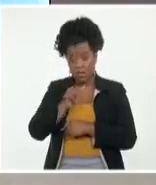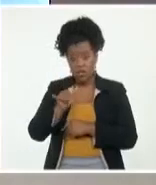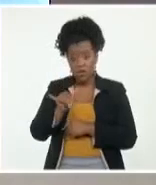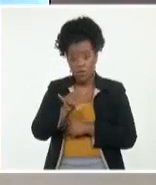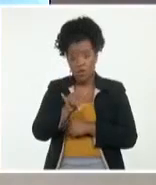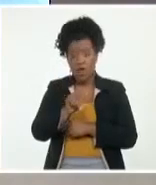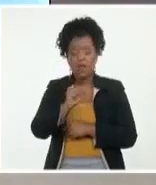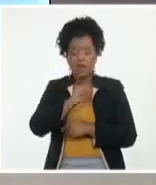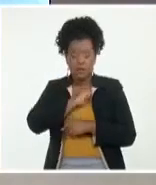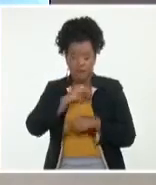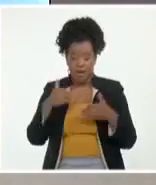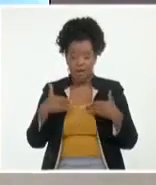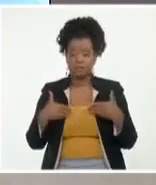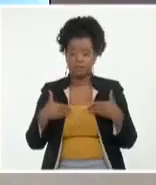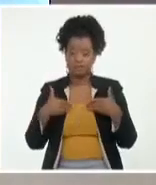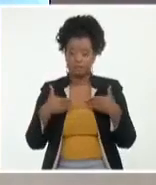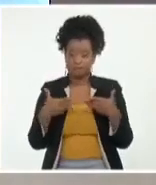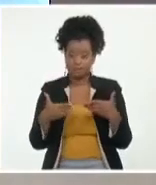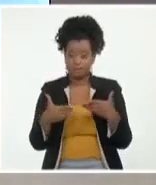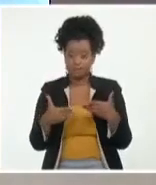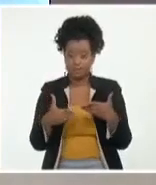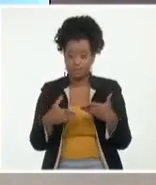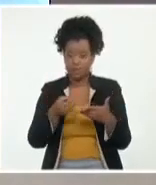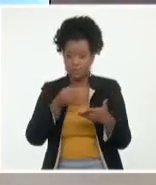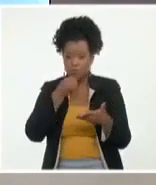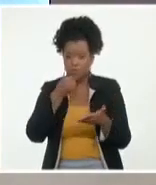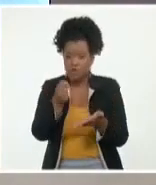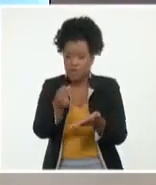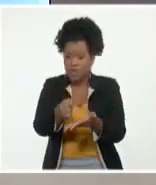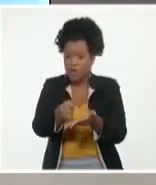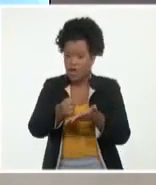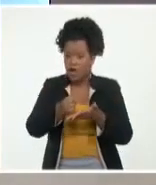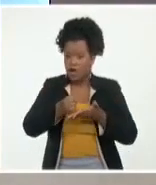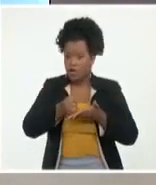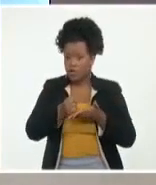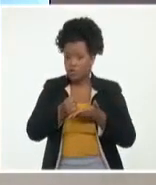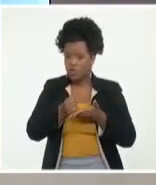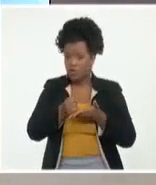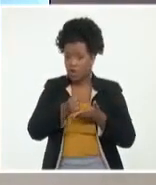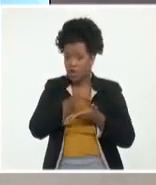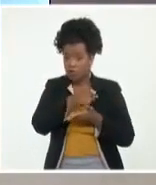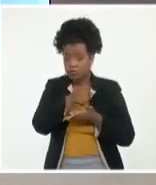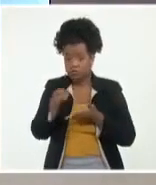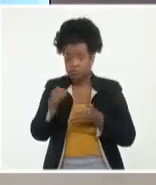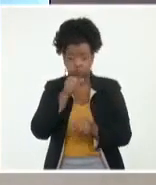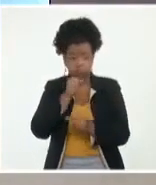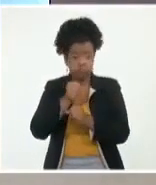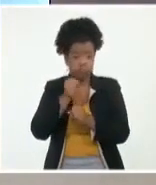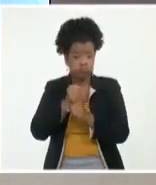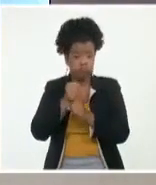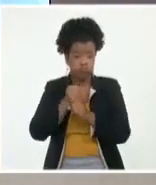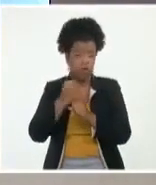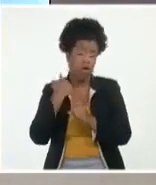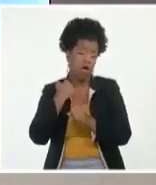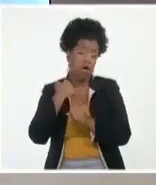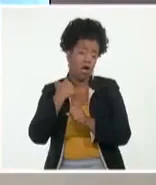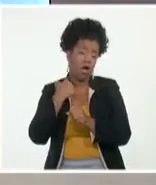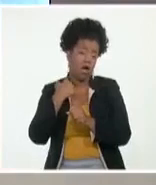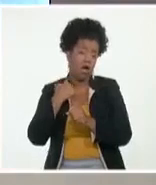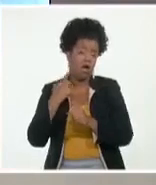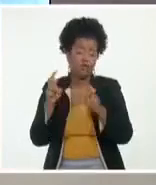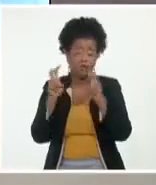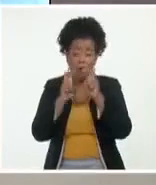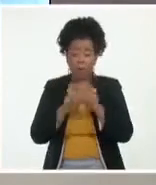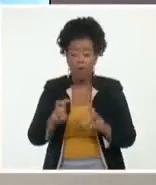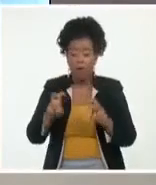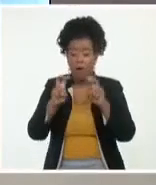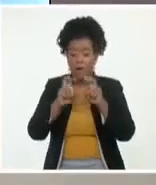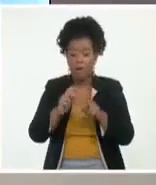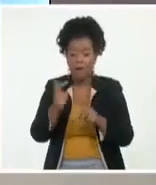Ahora, ¿cuánto ayuda la experiencia del Finlay en el uso de estas plataformas para vacunas